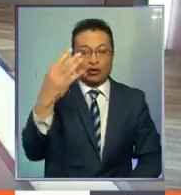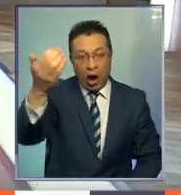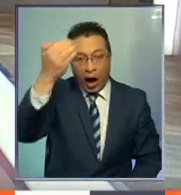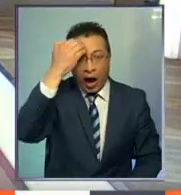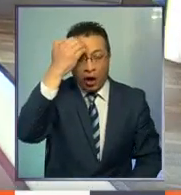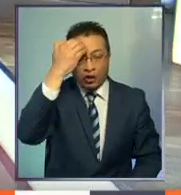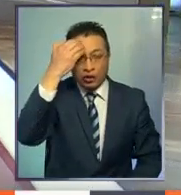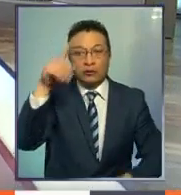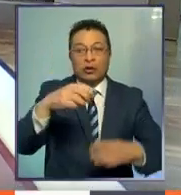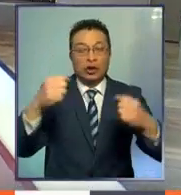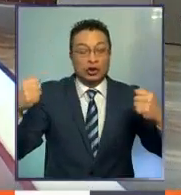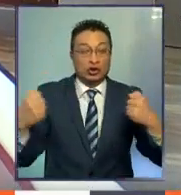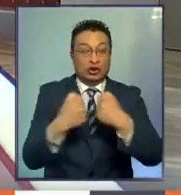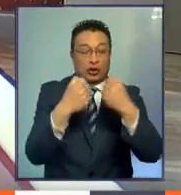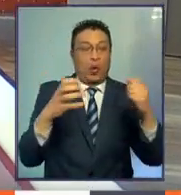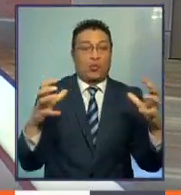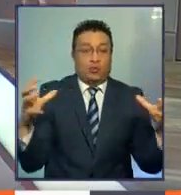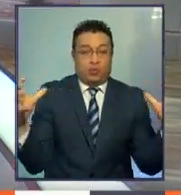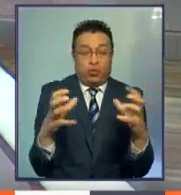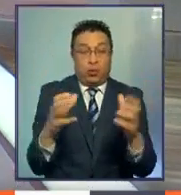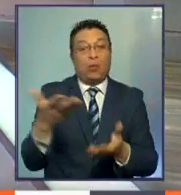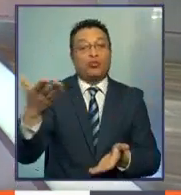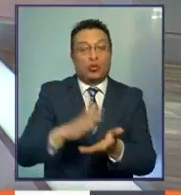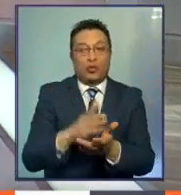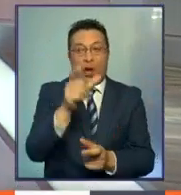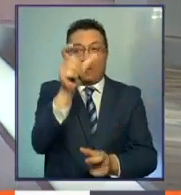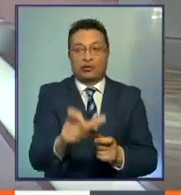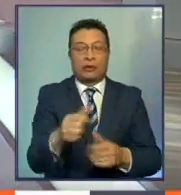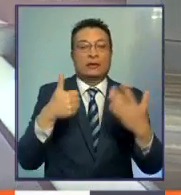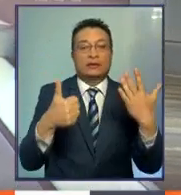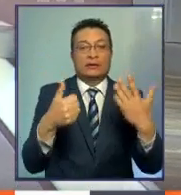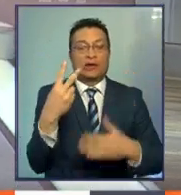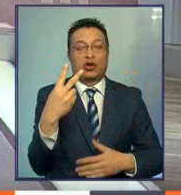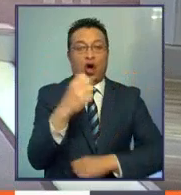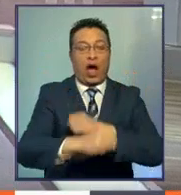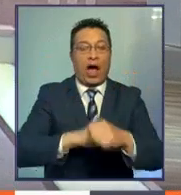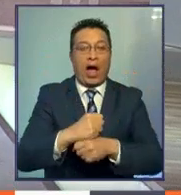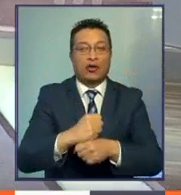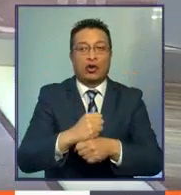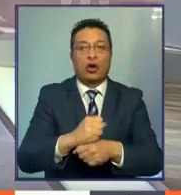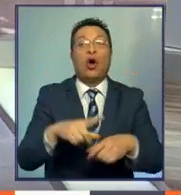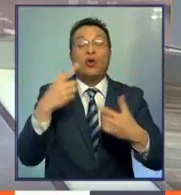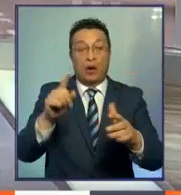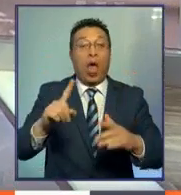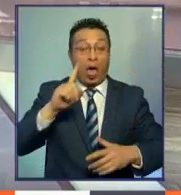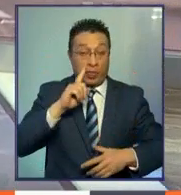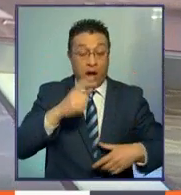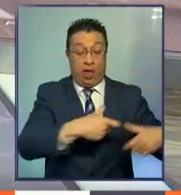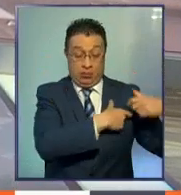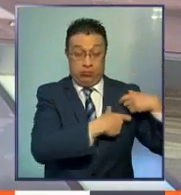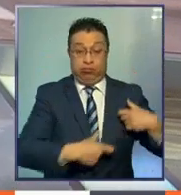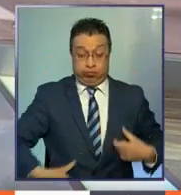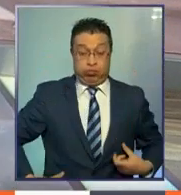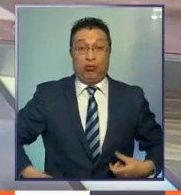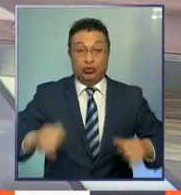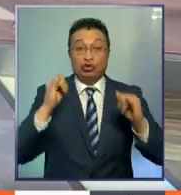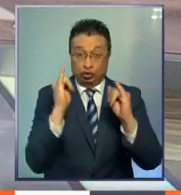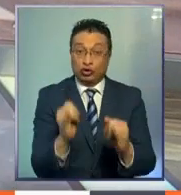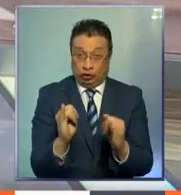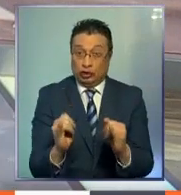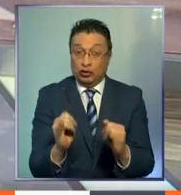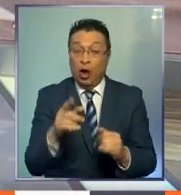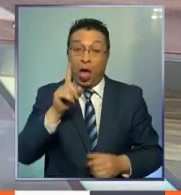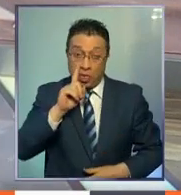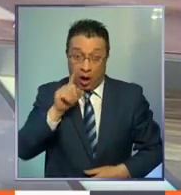En un choque de alto impacto murió un hombre de 62 años. A pesar de que tenía puesto el cinturón de seguridad,